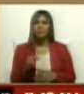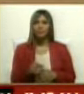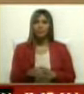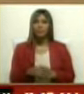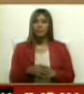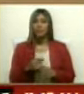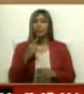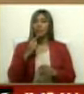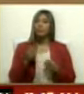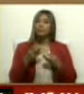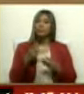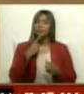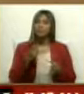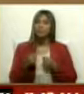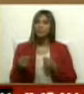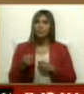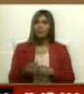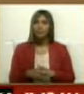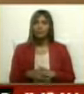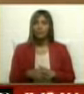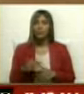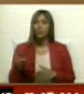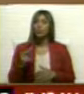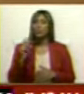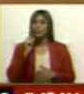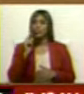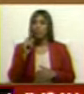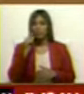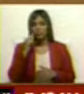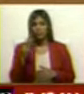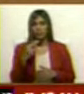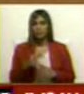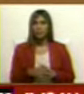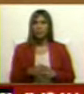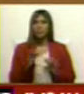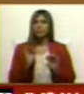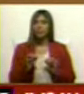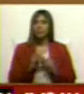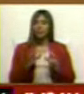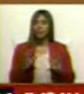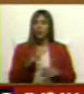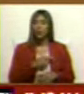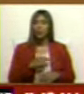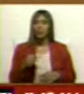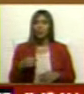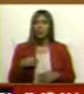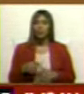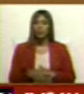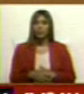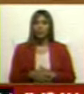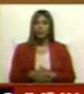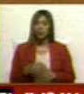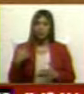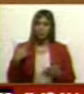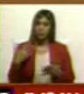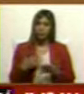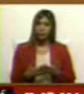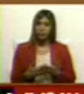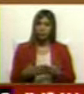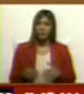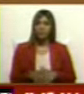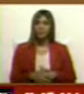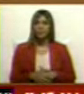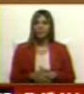la razón de ser de los medios de comunicación, los usuarios y las usuarias. Efectivamente, fíjate, nosotros hemos venido una